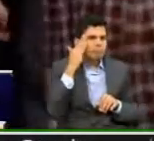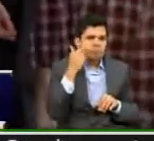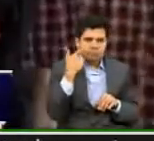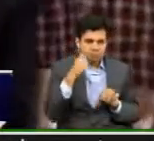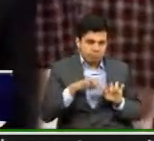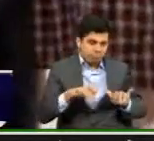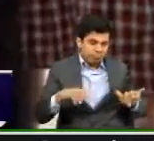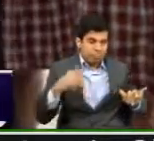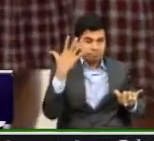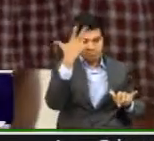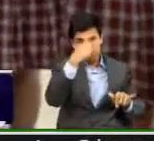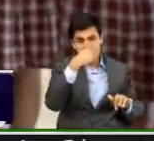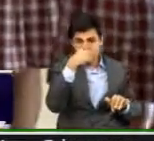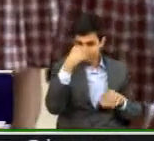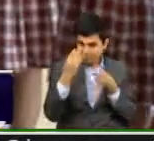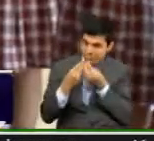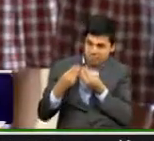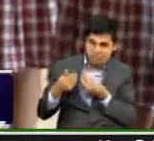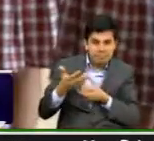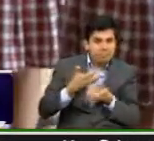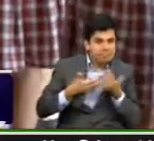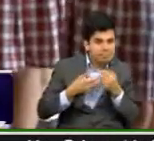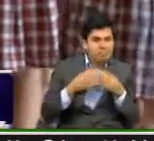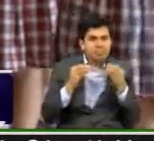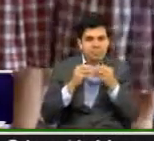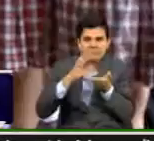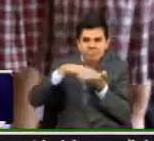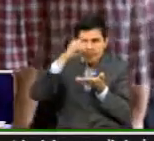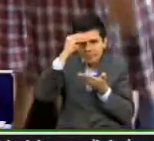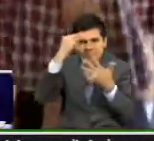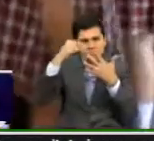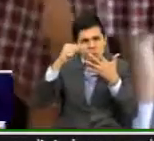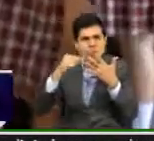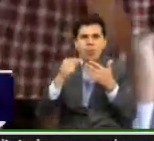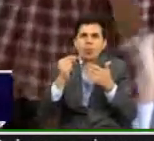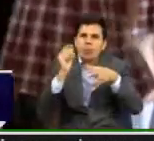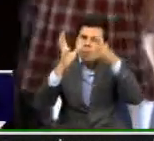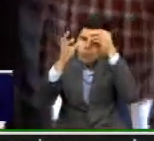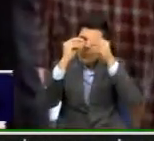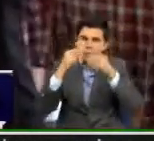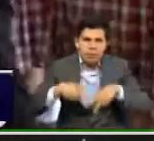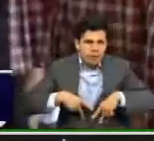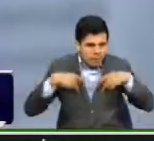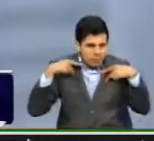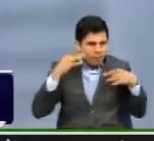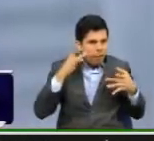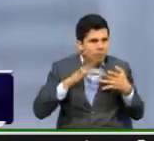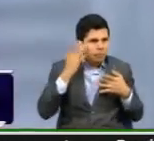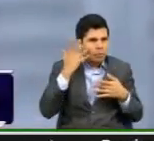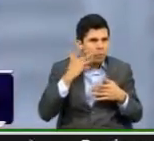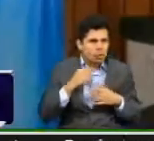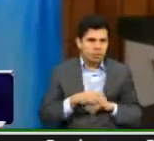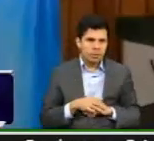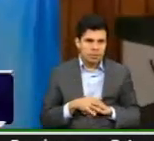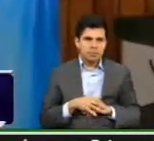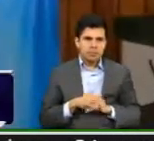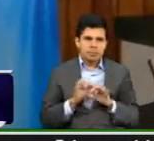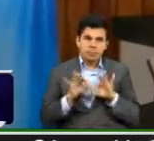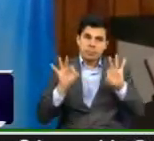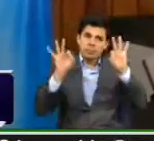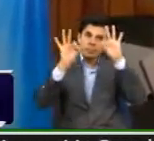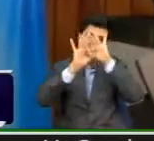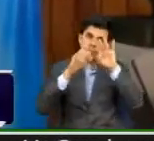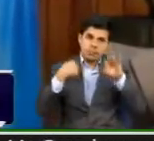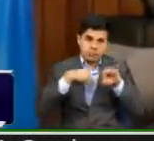toco, junto a mis compañeros, también aprendo cosas que me podrían servir para la vida diaria. Pues es importante, pues, porque